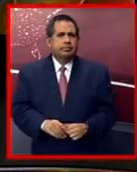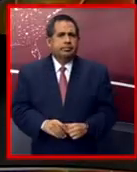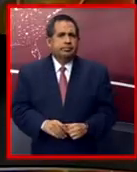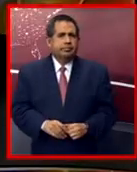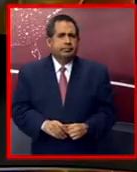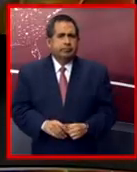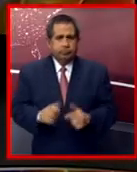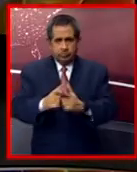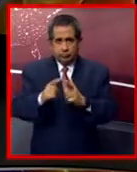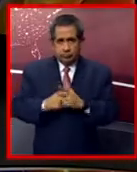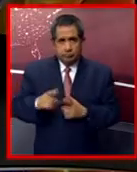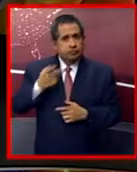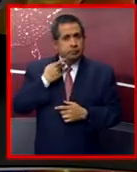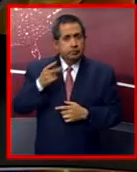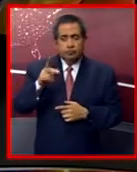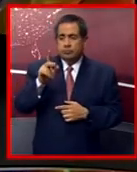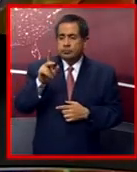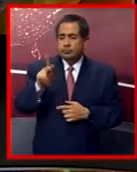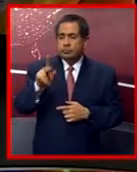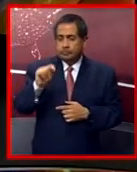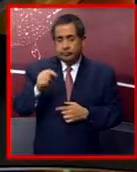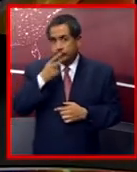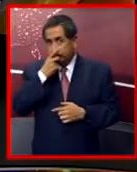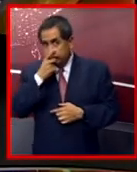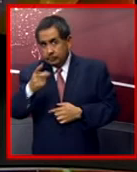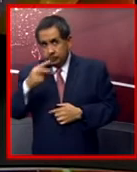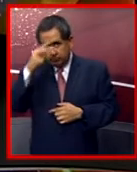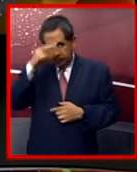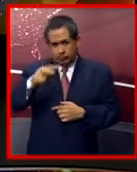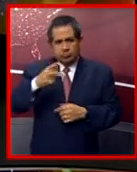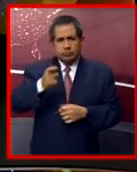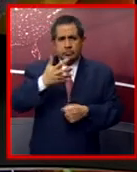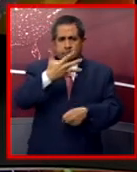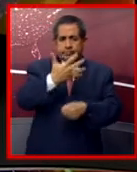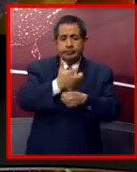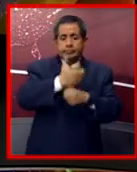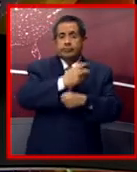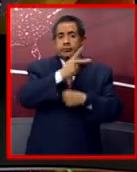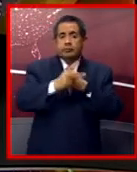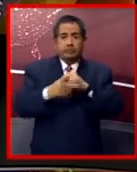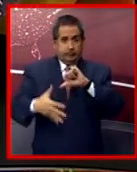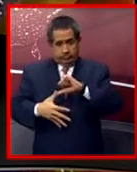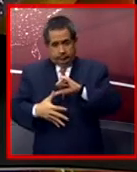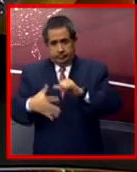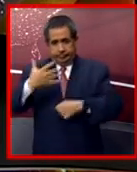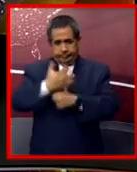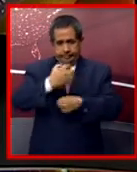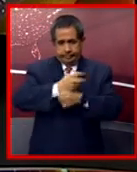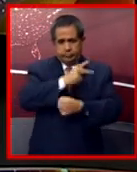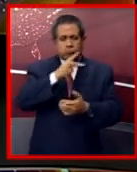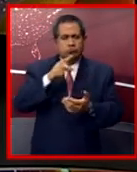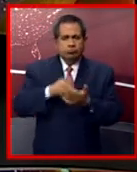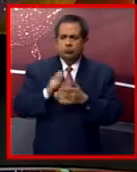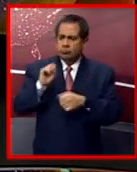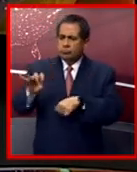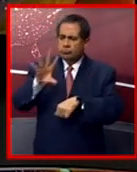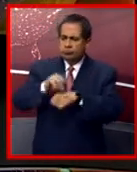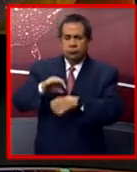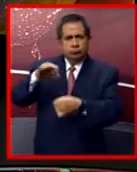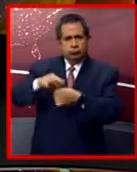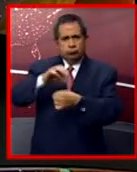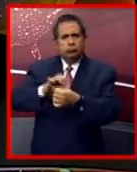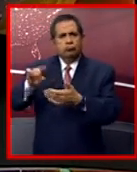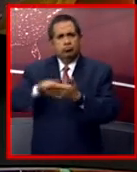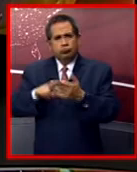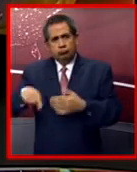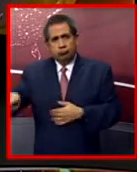El Partido del Trabajo aseguró que a pesar de que México fue el 5º país en Latinoamérica que permitió el sufragio femenino, convirtiéndose en